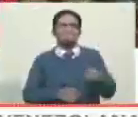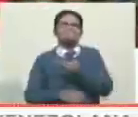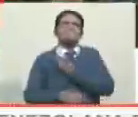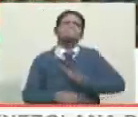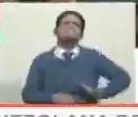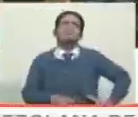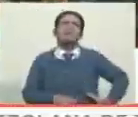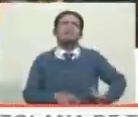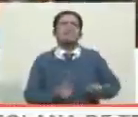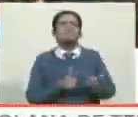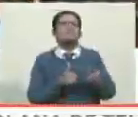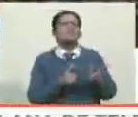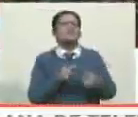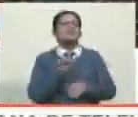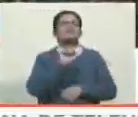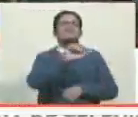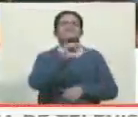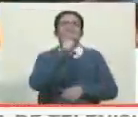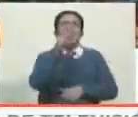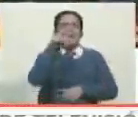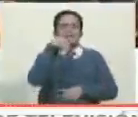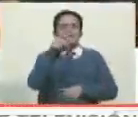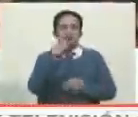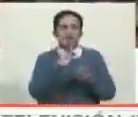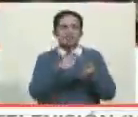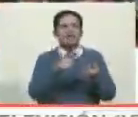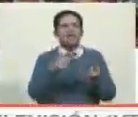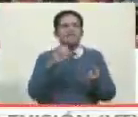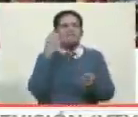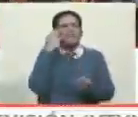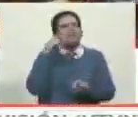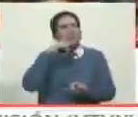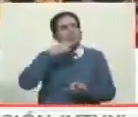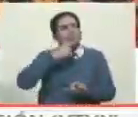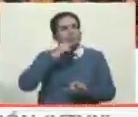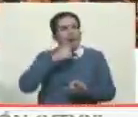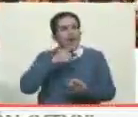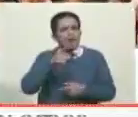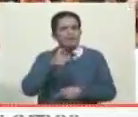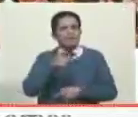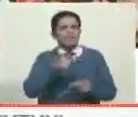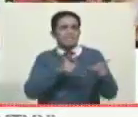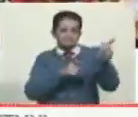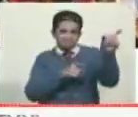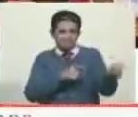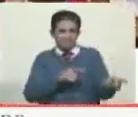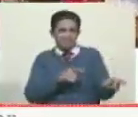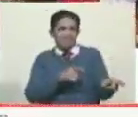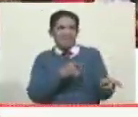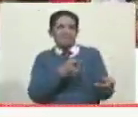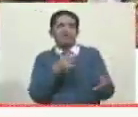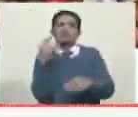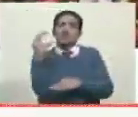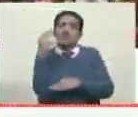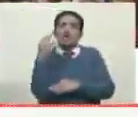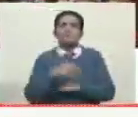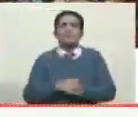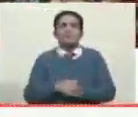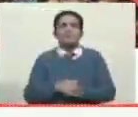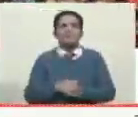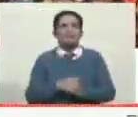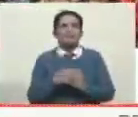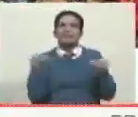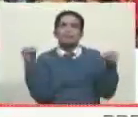de santos de duke es a colombia no es venezuela